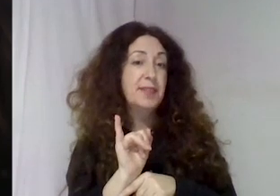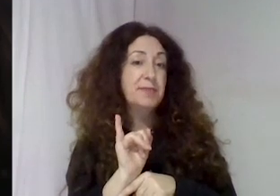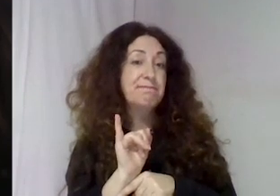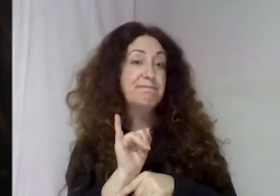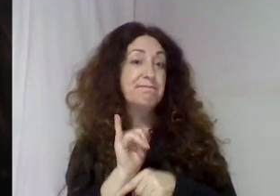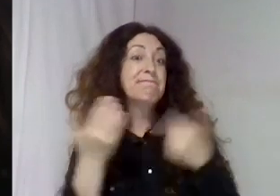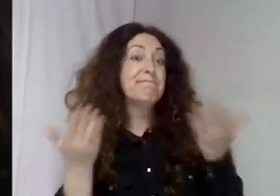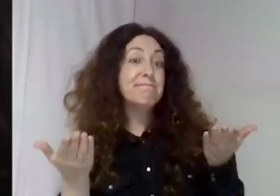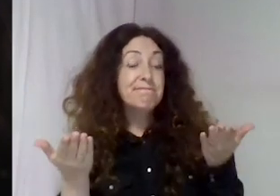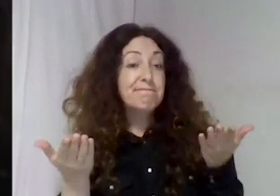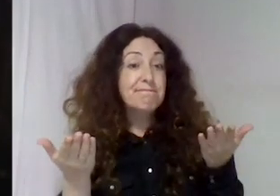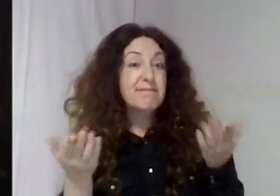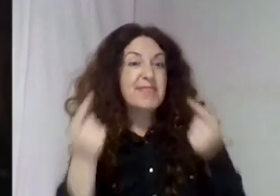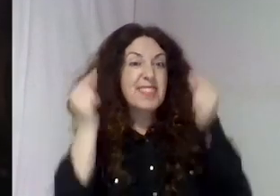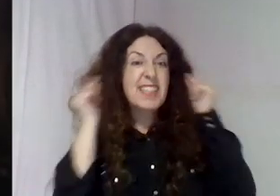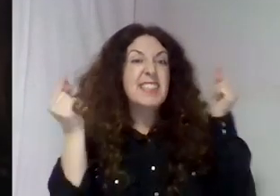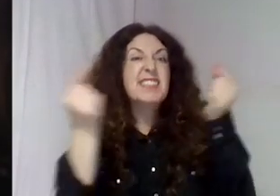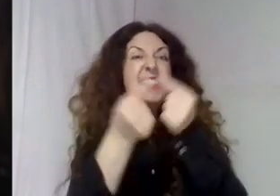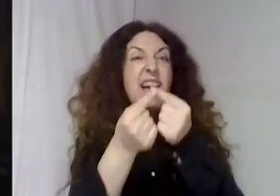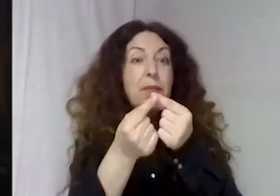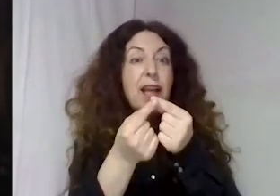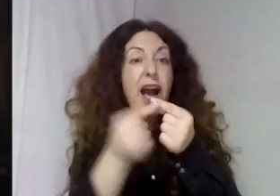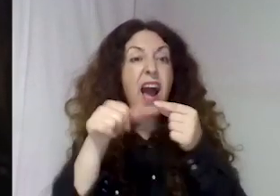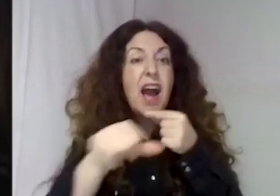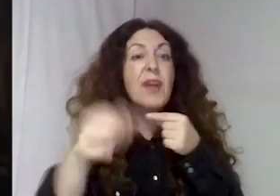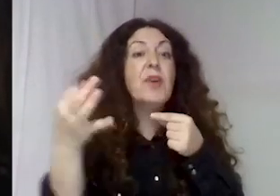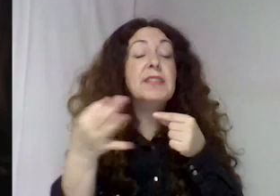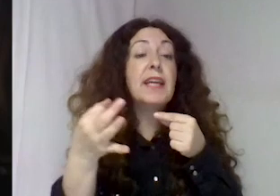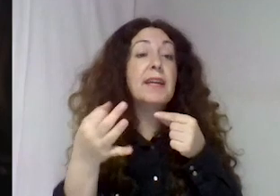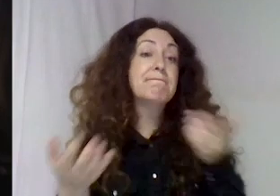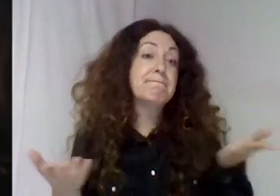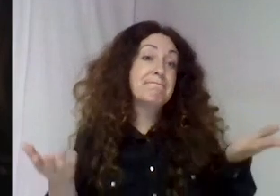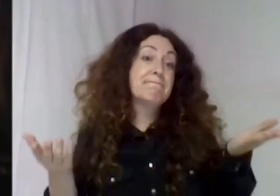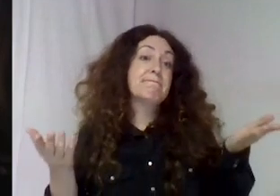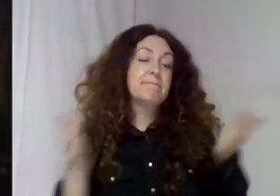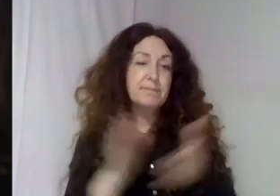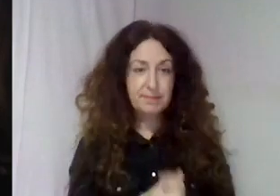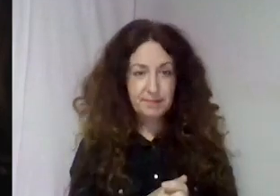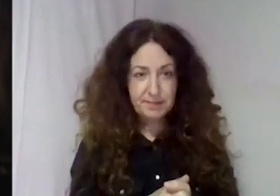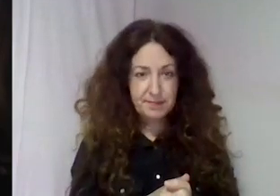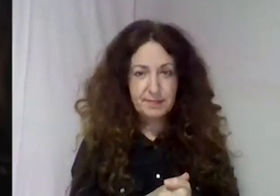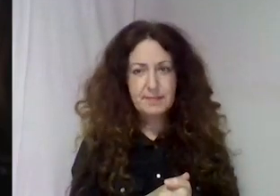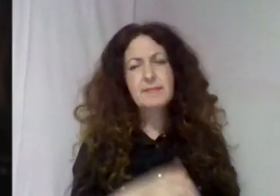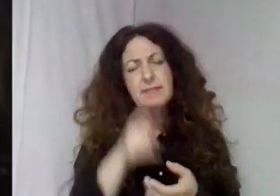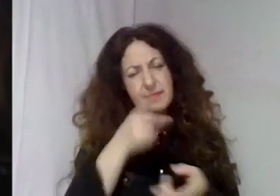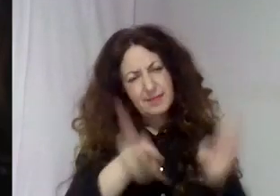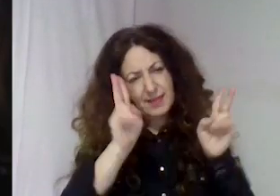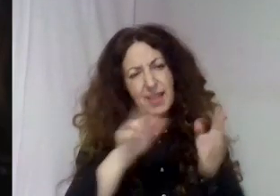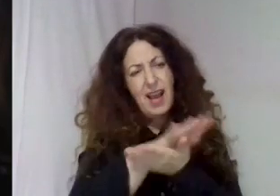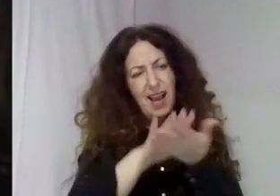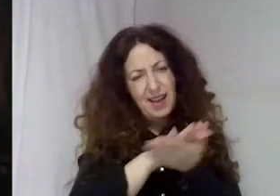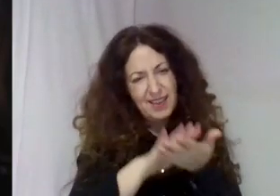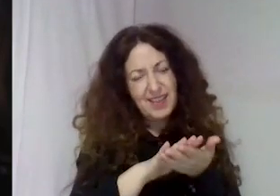digámoslo, práctico, de la praxis de la historia, que decía el viejo Marx, que ya nadie cita, ¿no? Desde la praxis es una